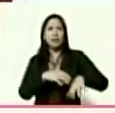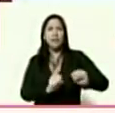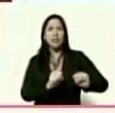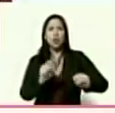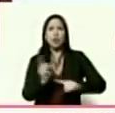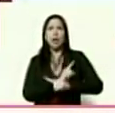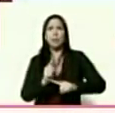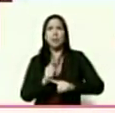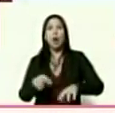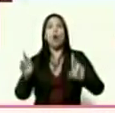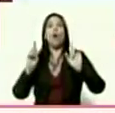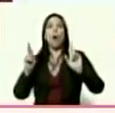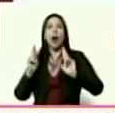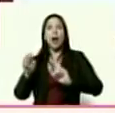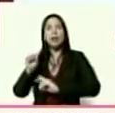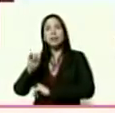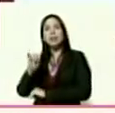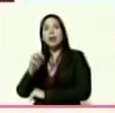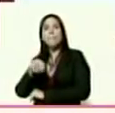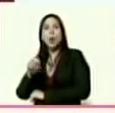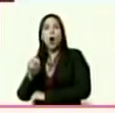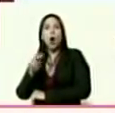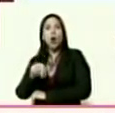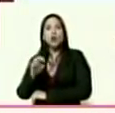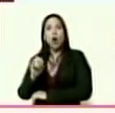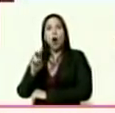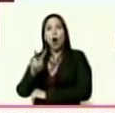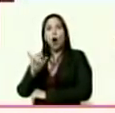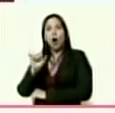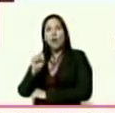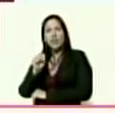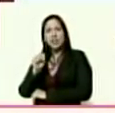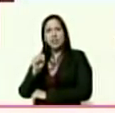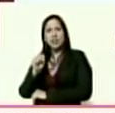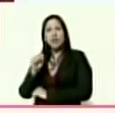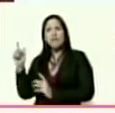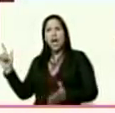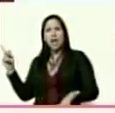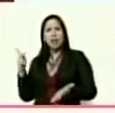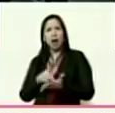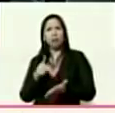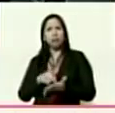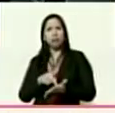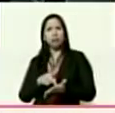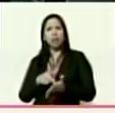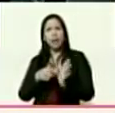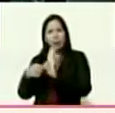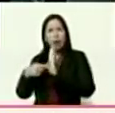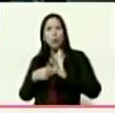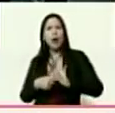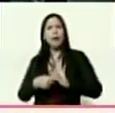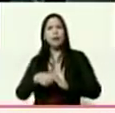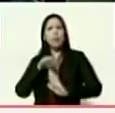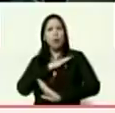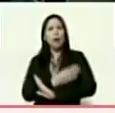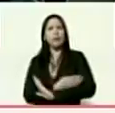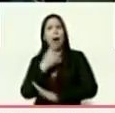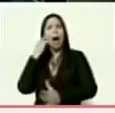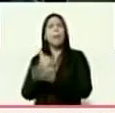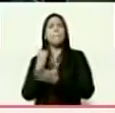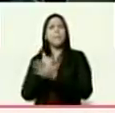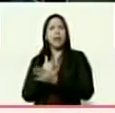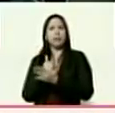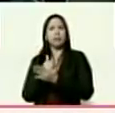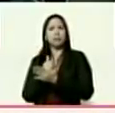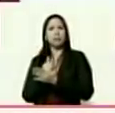venga Simonovic en primera fila. Que demuestre su valentía. Para ver, un cobarde. Está casi,